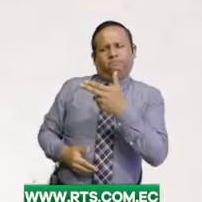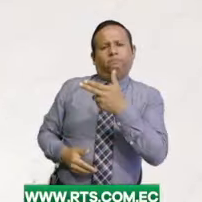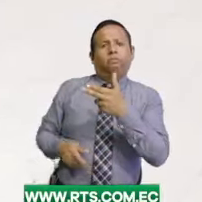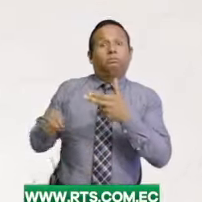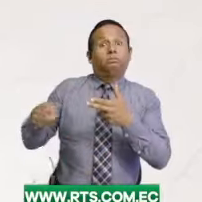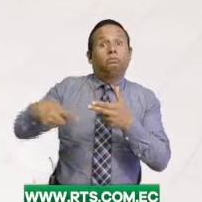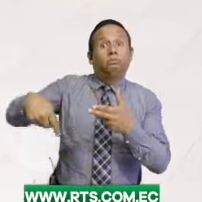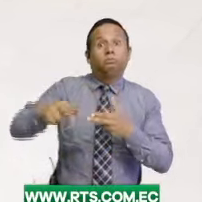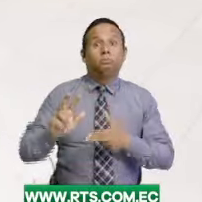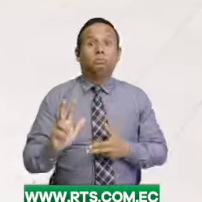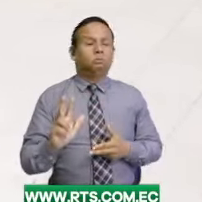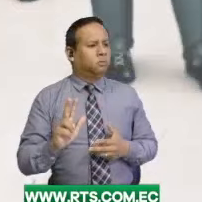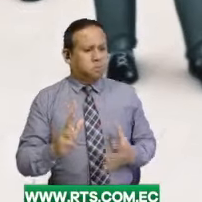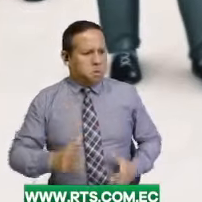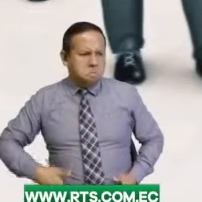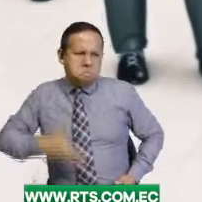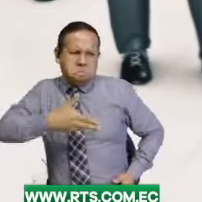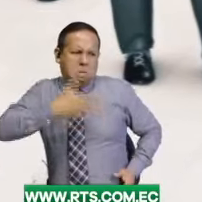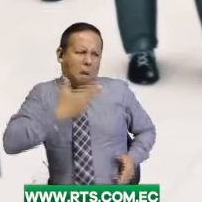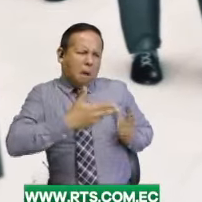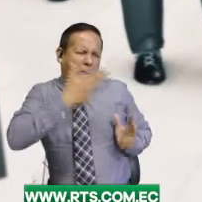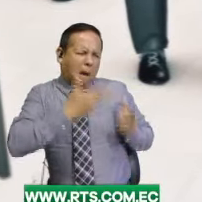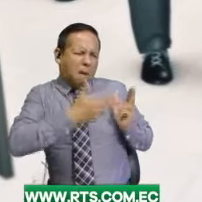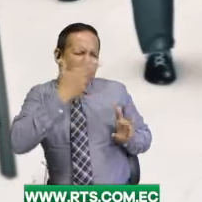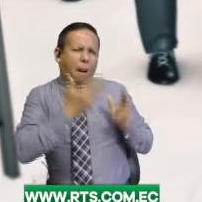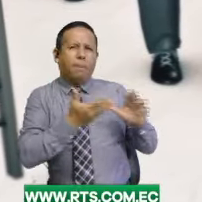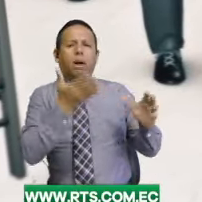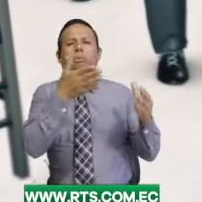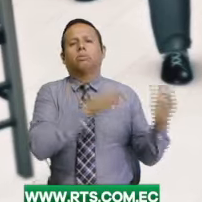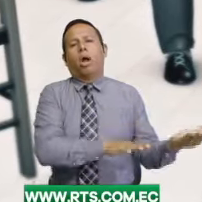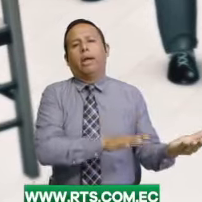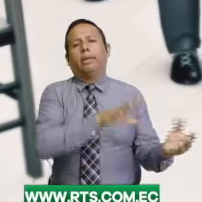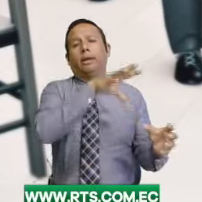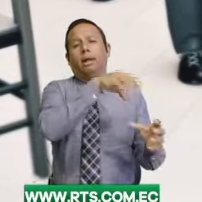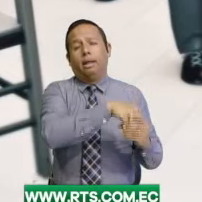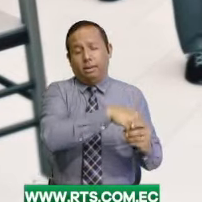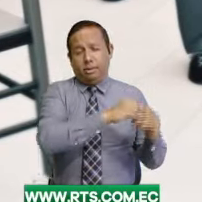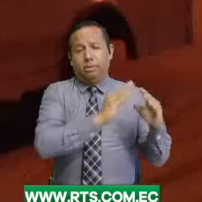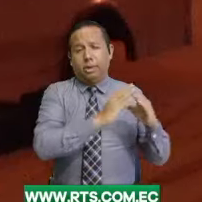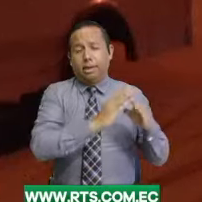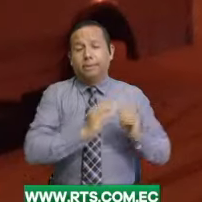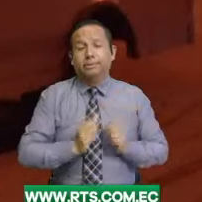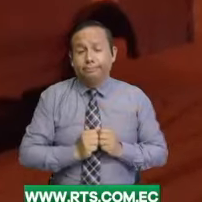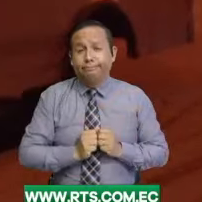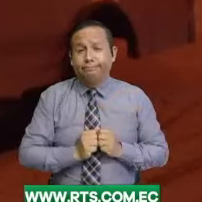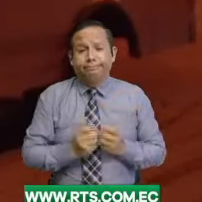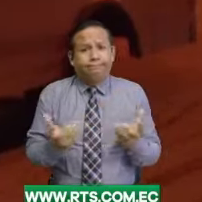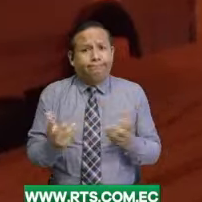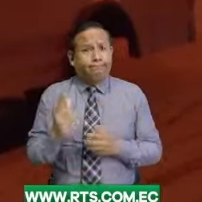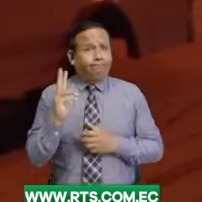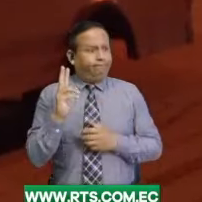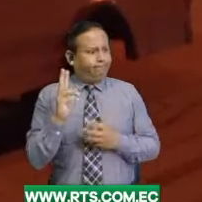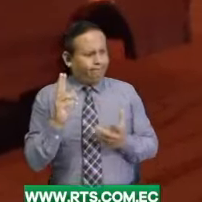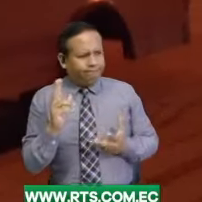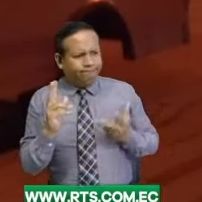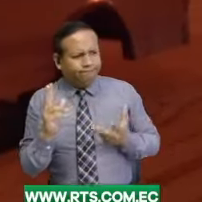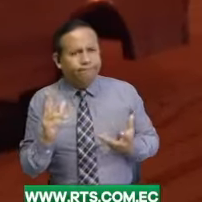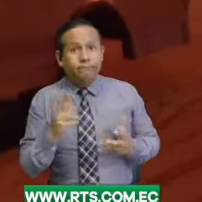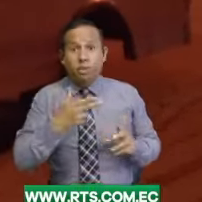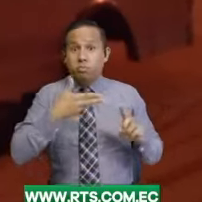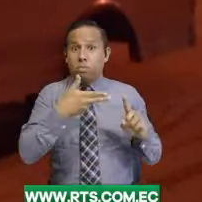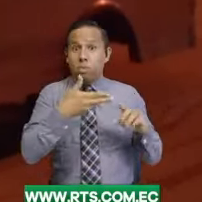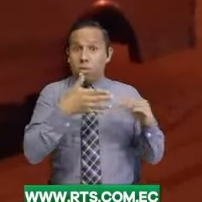de los antisociales fue inmediata y lo asesinaron dentro de ese domicilio. Los delincuentes, no contentos con quitarle la